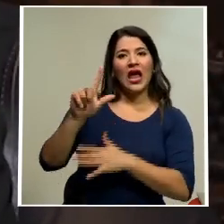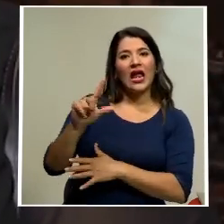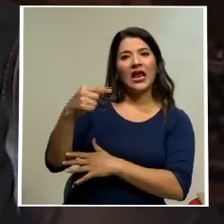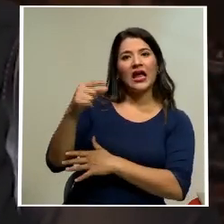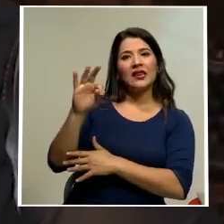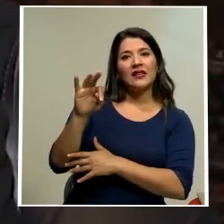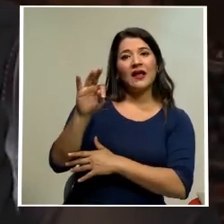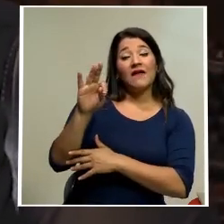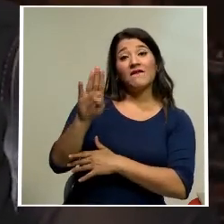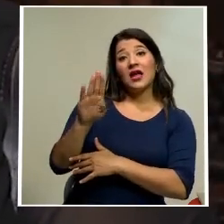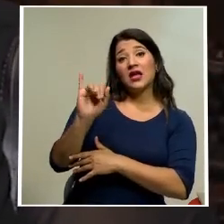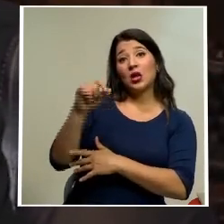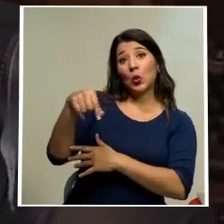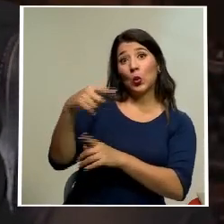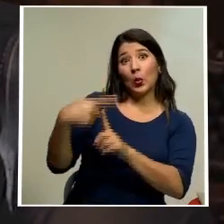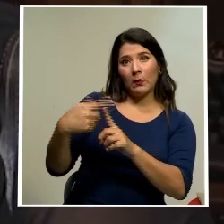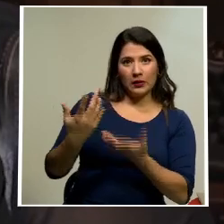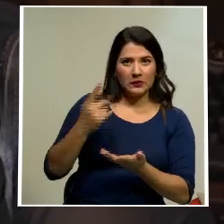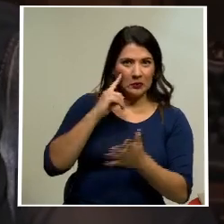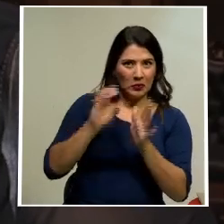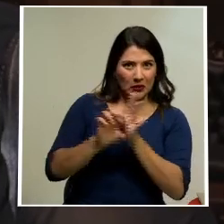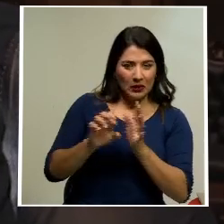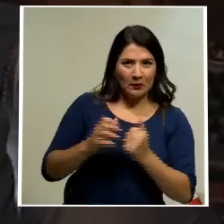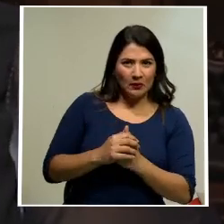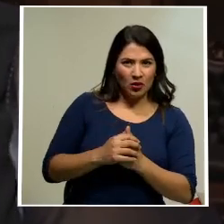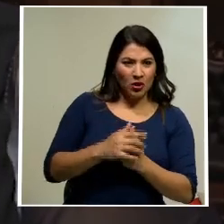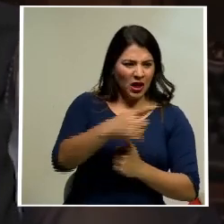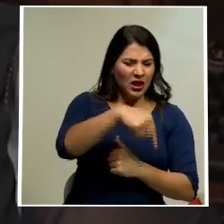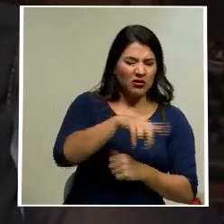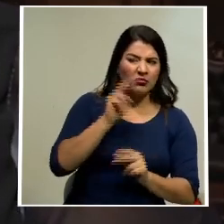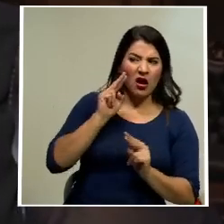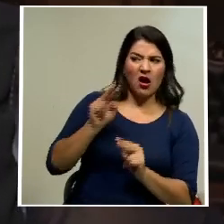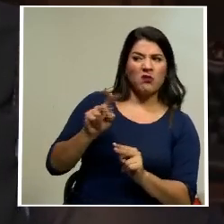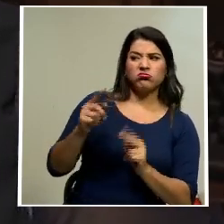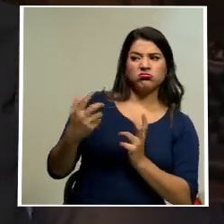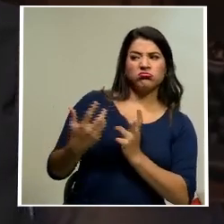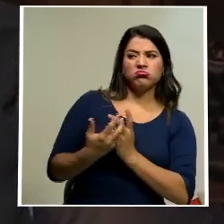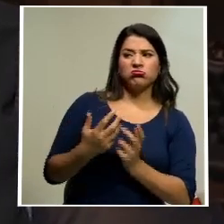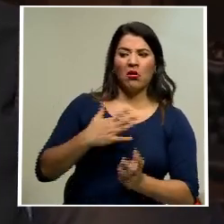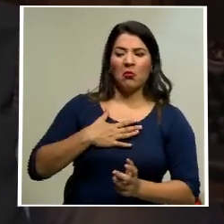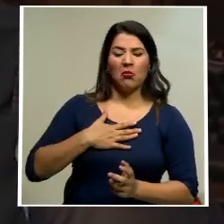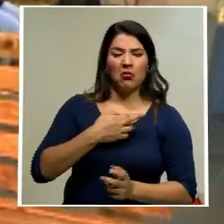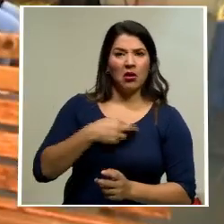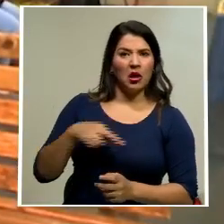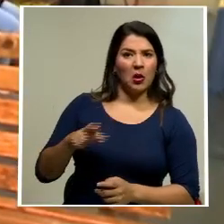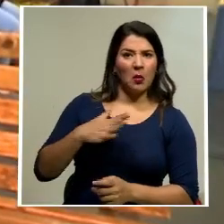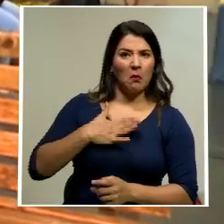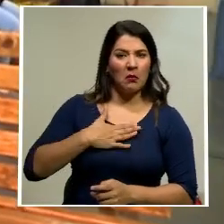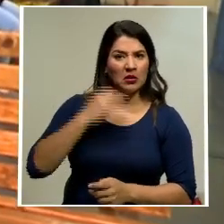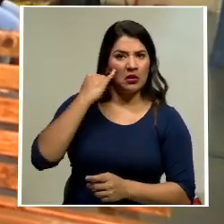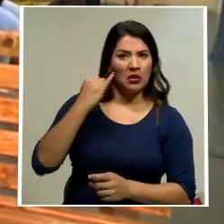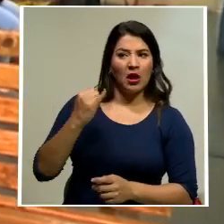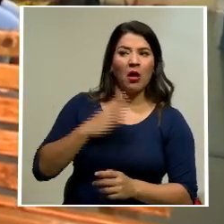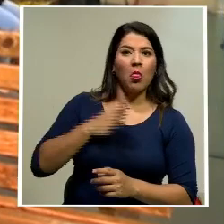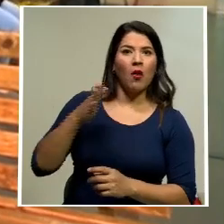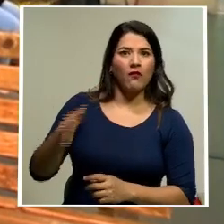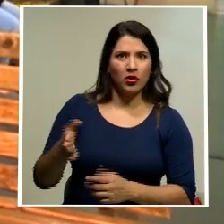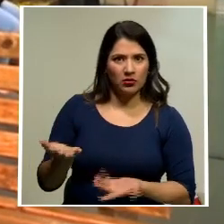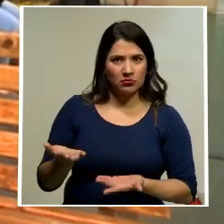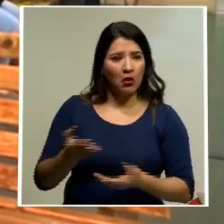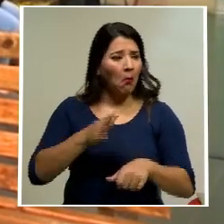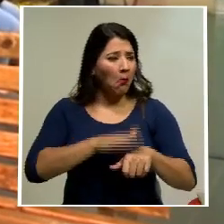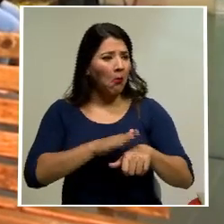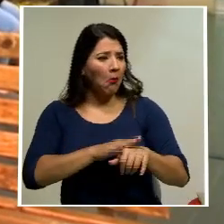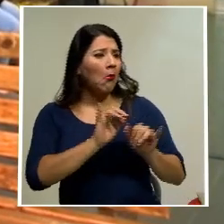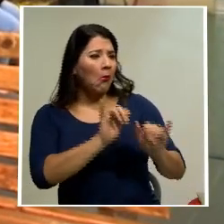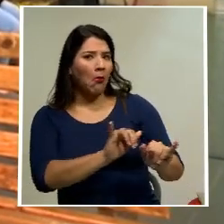tiene, y en el partido, bueno, se sigue el llamado a que hagamos todos los mecanismos necesarios para quitar ese tema. Por otro lado, los diputados de grupos como